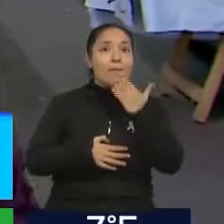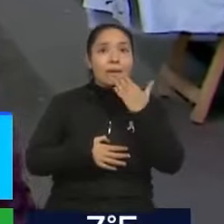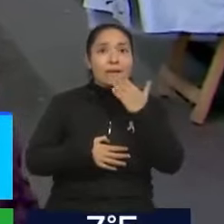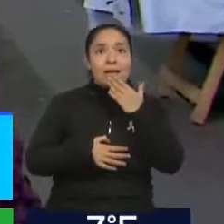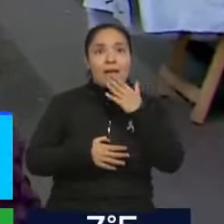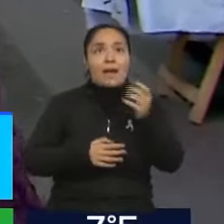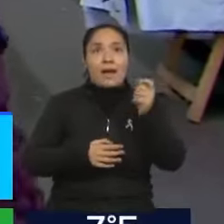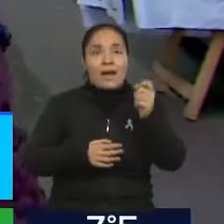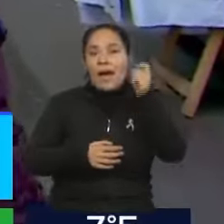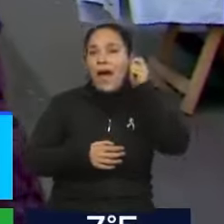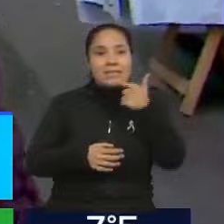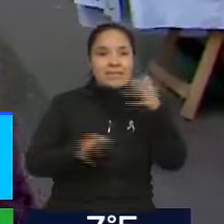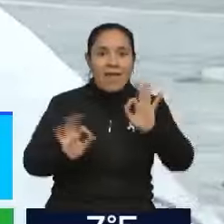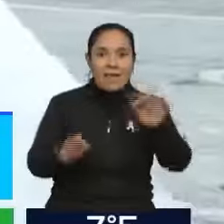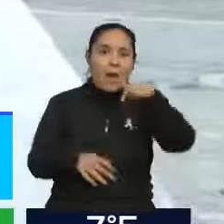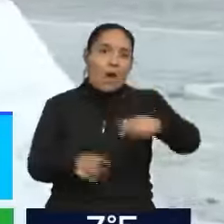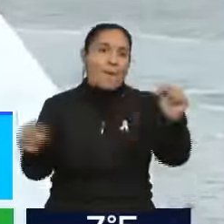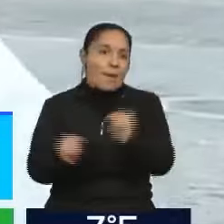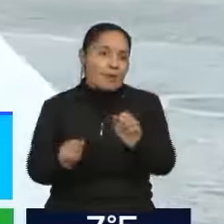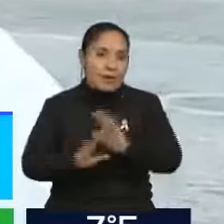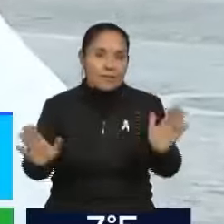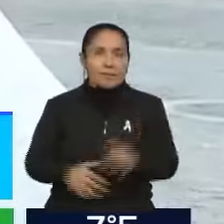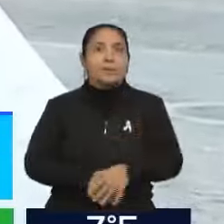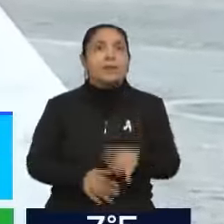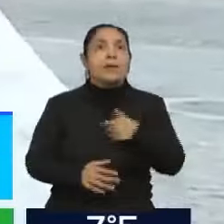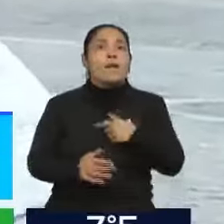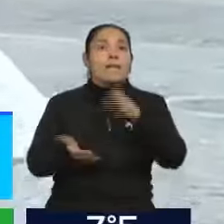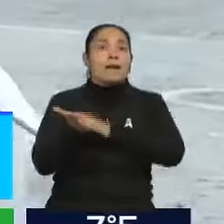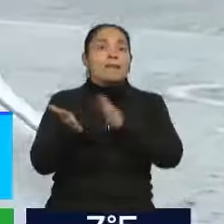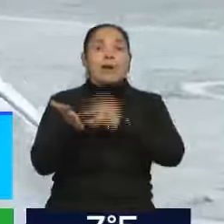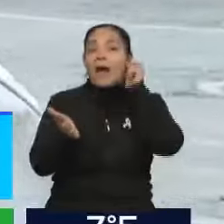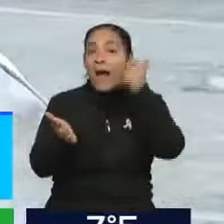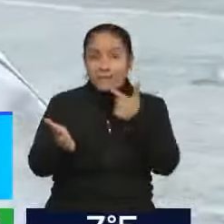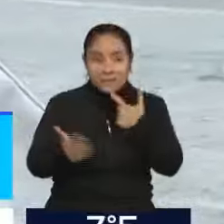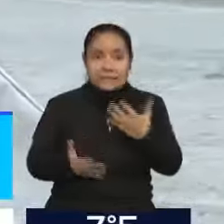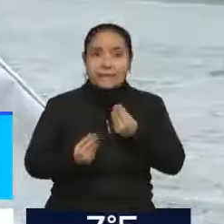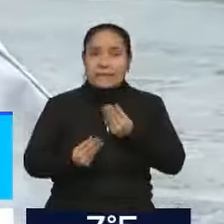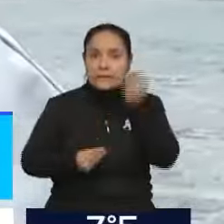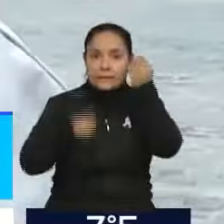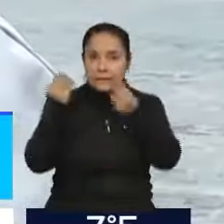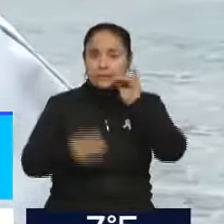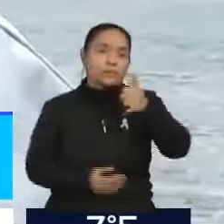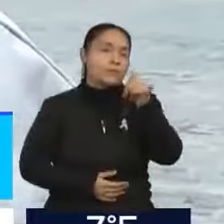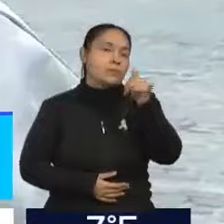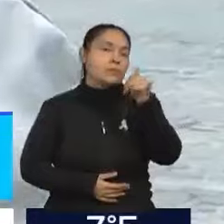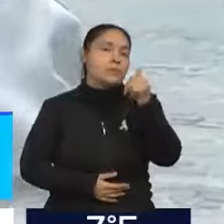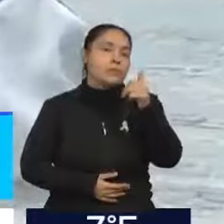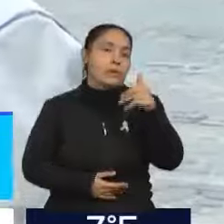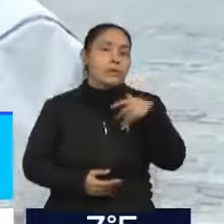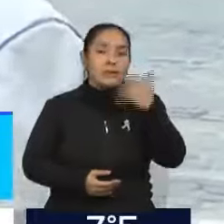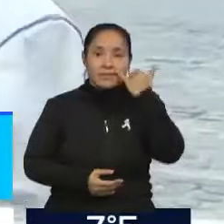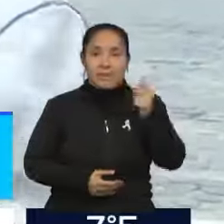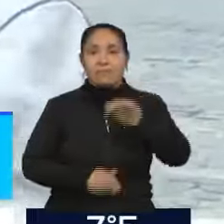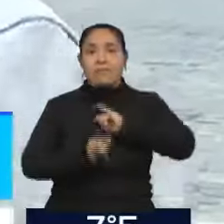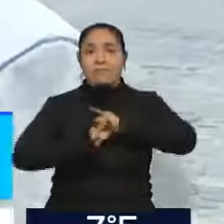la calefacción, la estoy usando todo el mes de mayo. ¿Hay miedo con la factura del gas? Sí. Sí, porque ya dijeron que iban